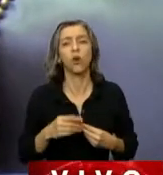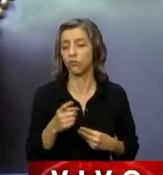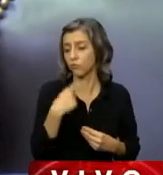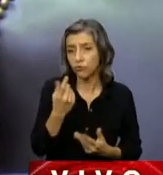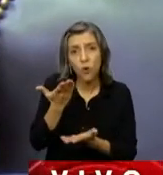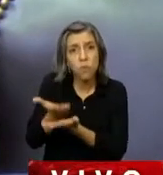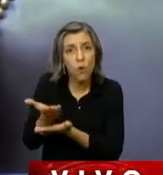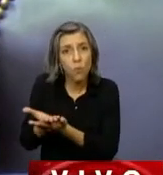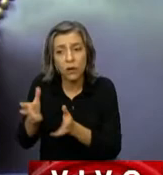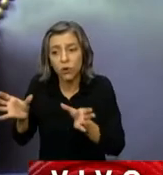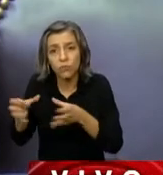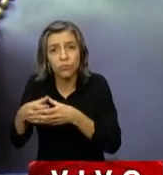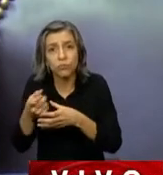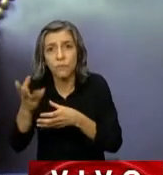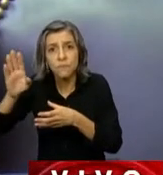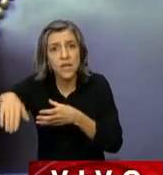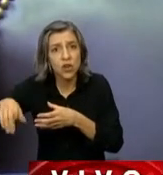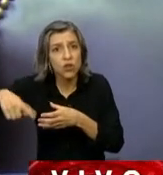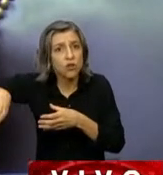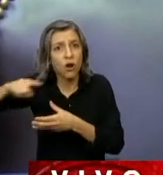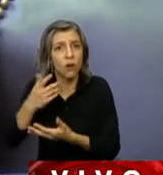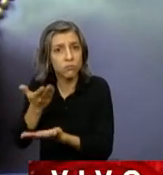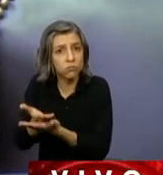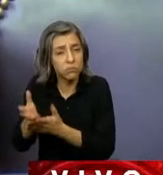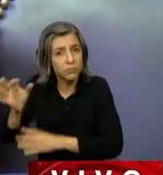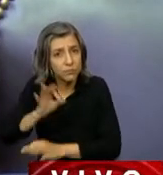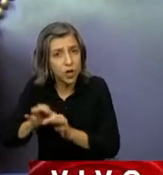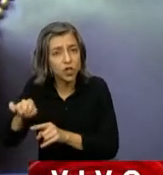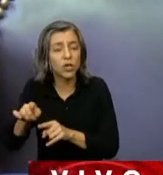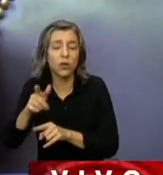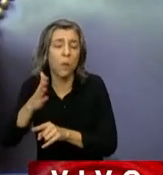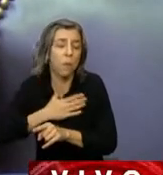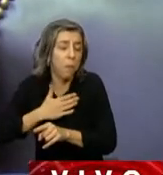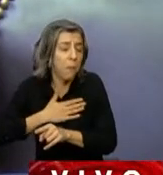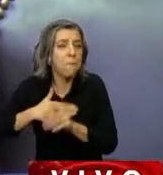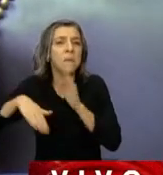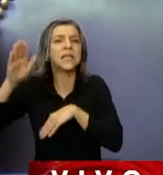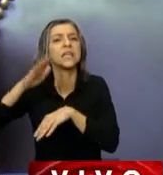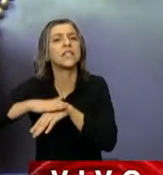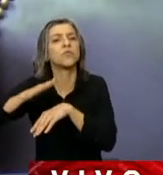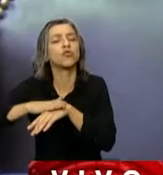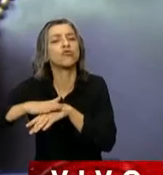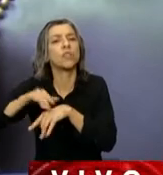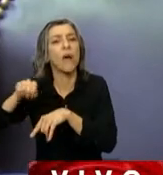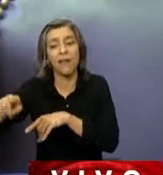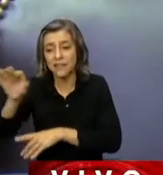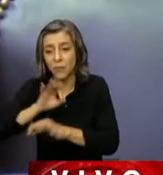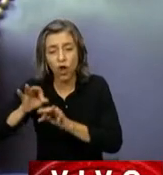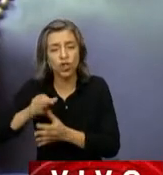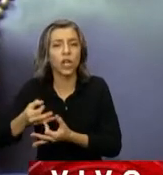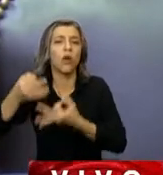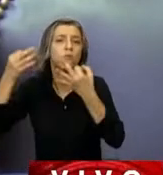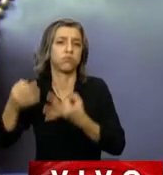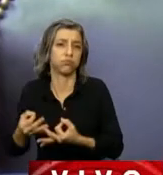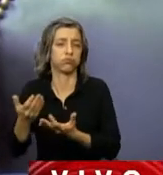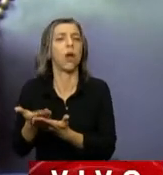más serio y mucho más responsable que el dictamen de la mayoría, entre otras cosas, porque eliminamos los gastos burocráticos que